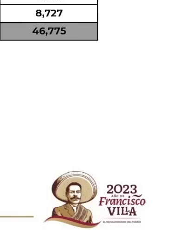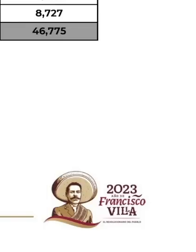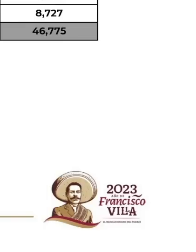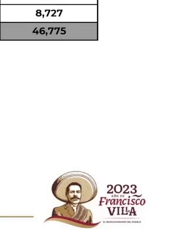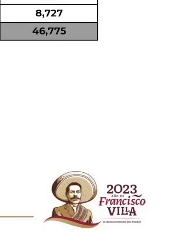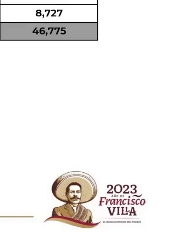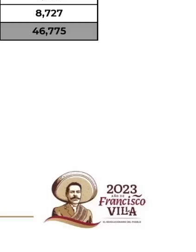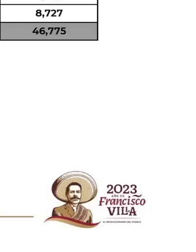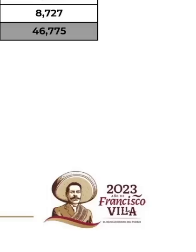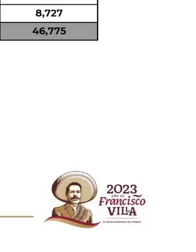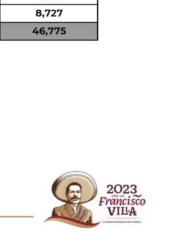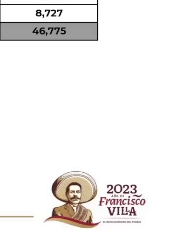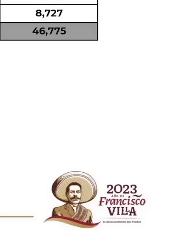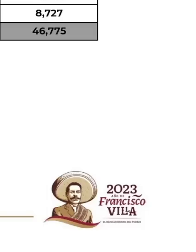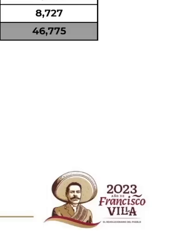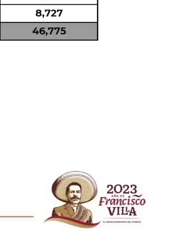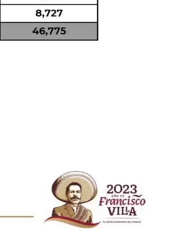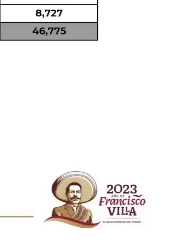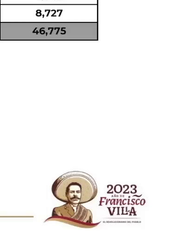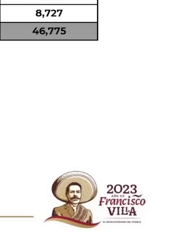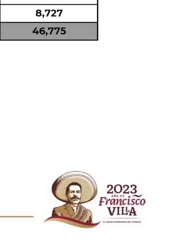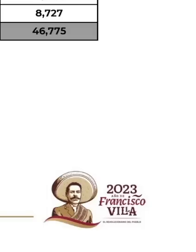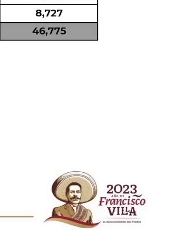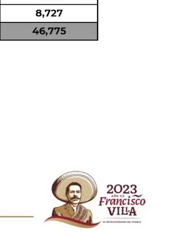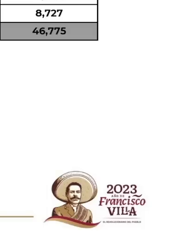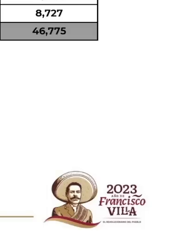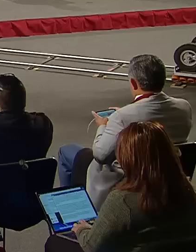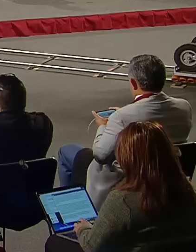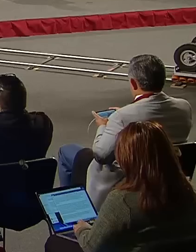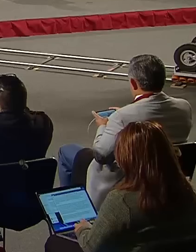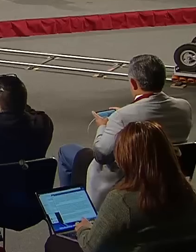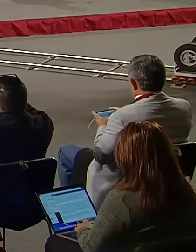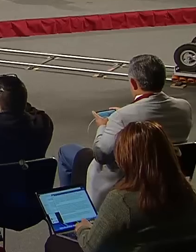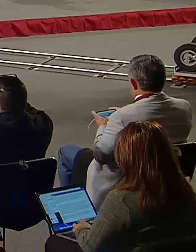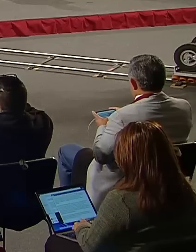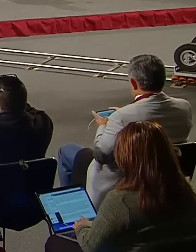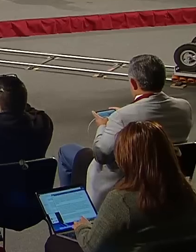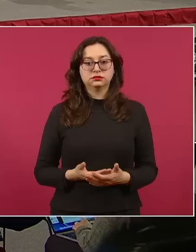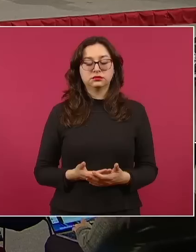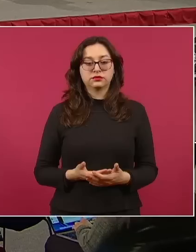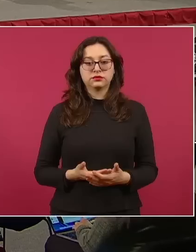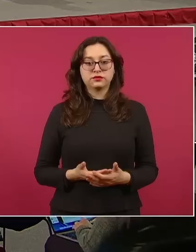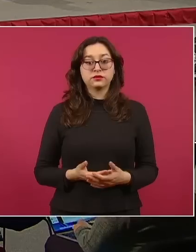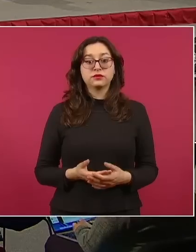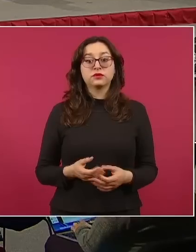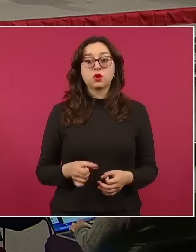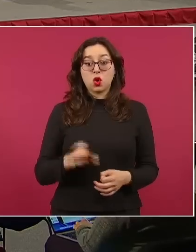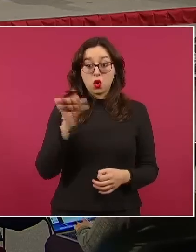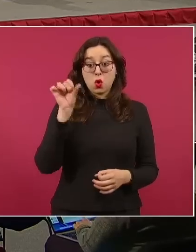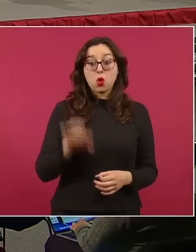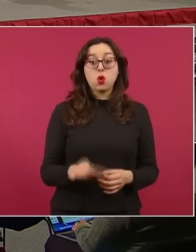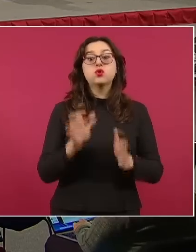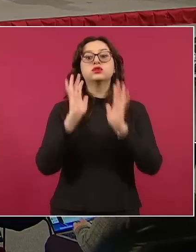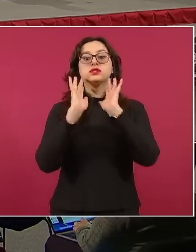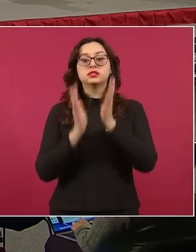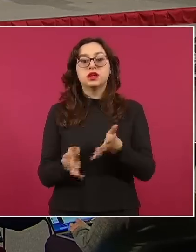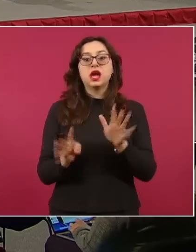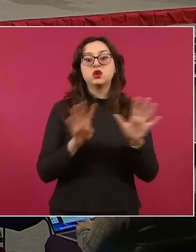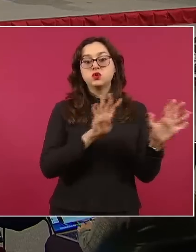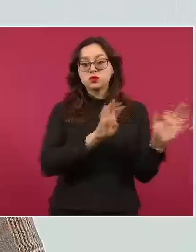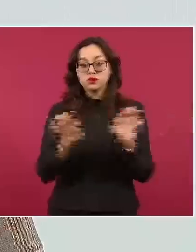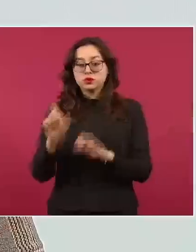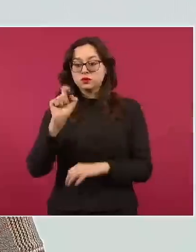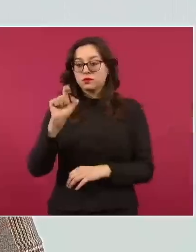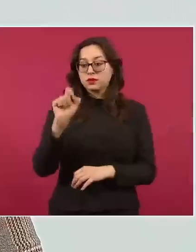la recuperación del proceso. El día de hoy se tiene un proceso de 922,000 barriles